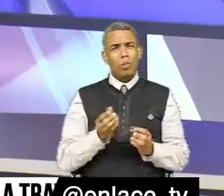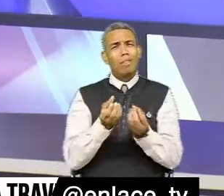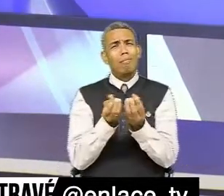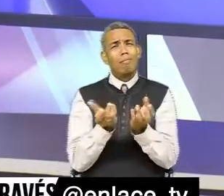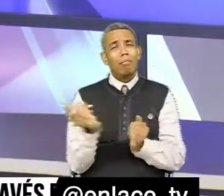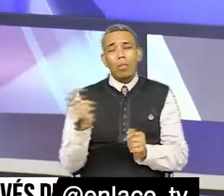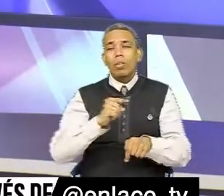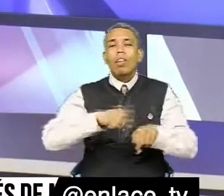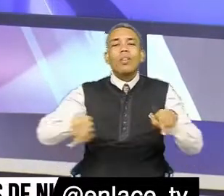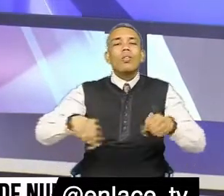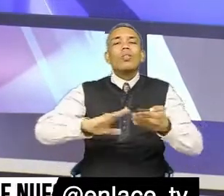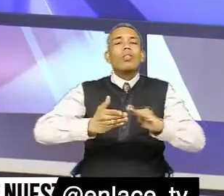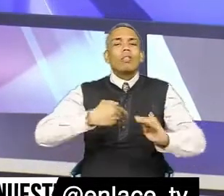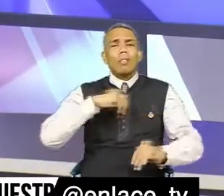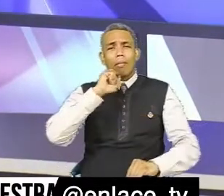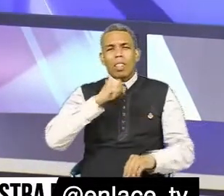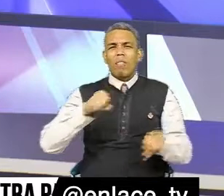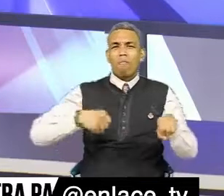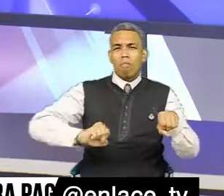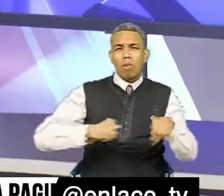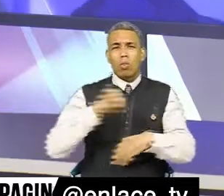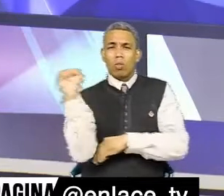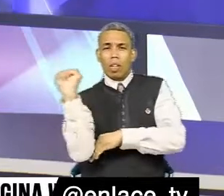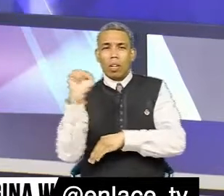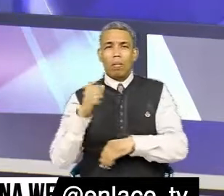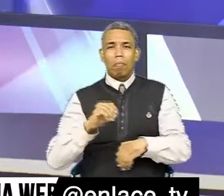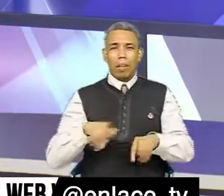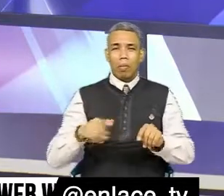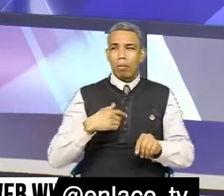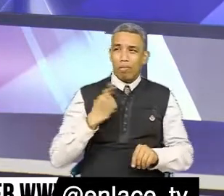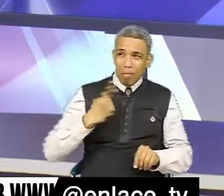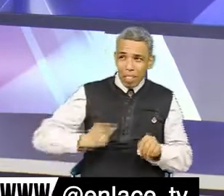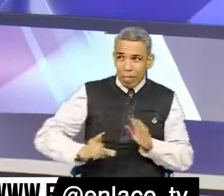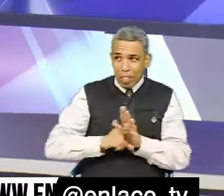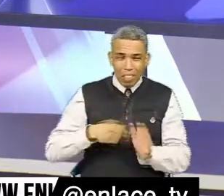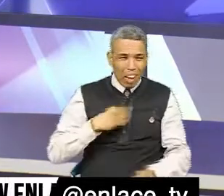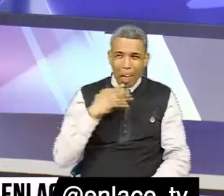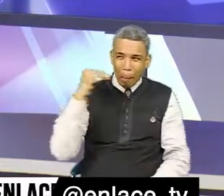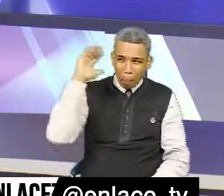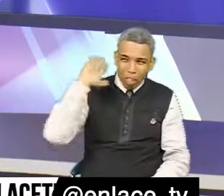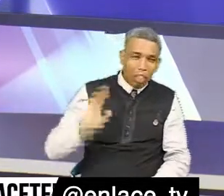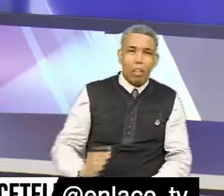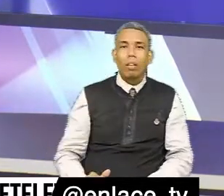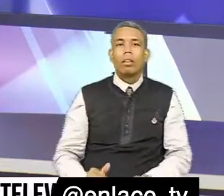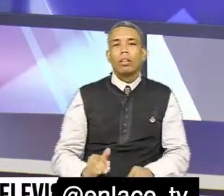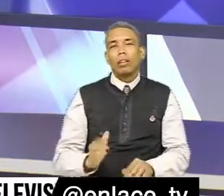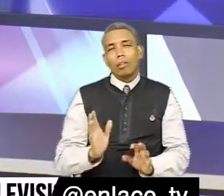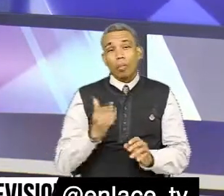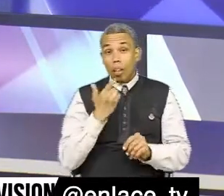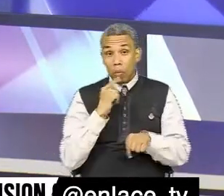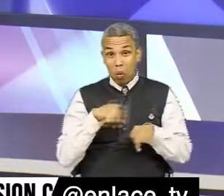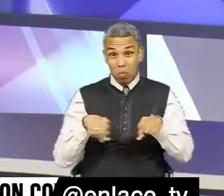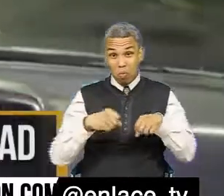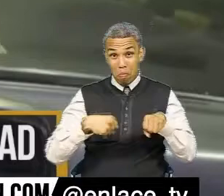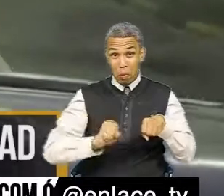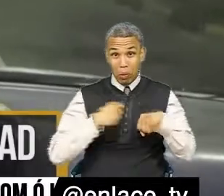algunos conductores asumen en las vías un recorrido nocturno dejó en evidencia el poco uso de los implementos de seguridad como el casco y el chaleco